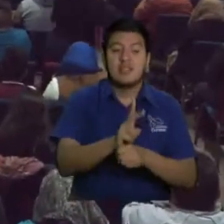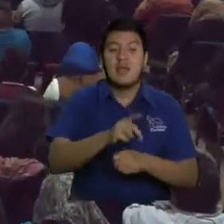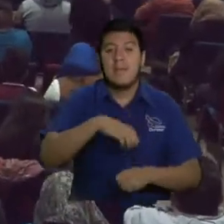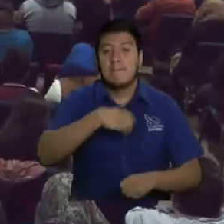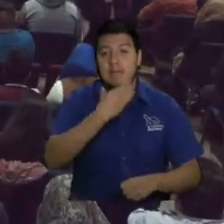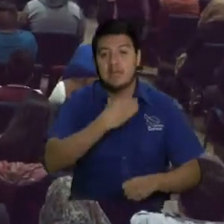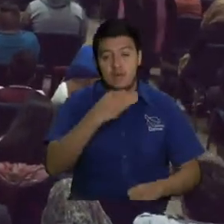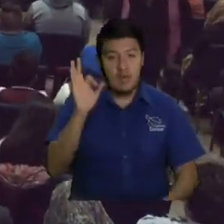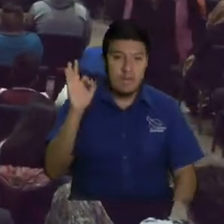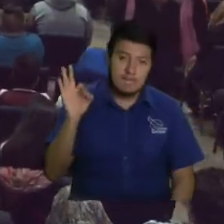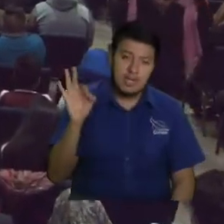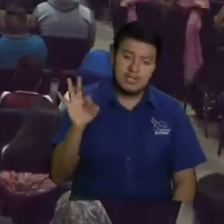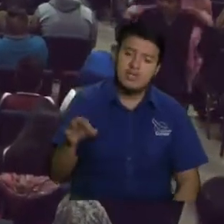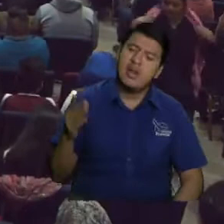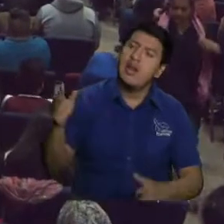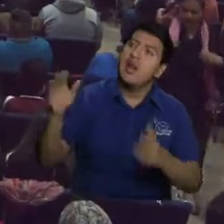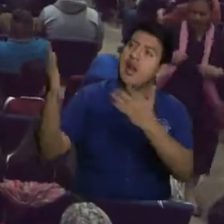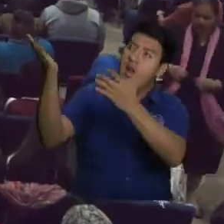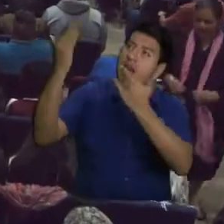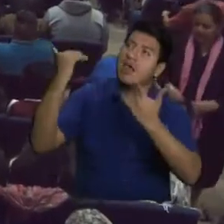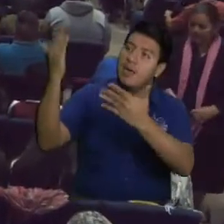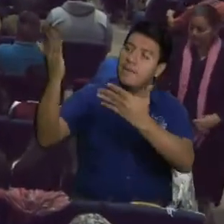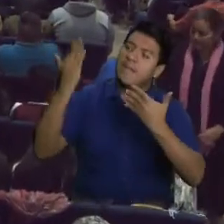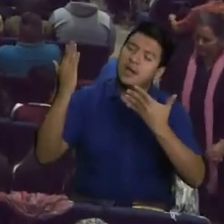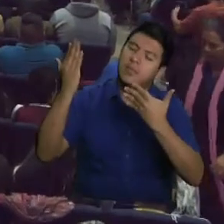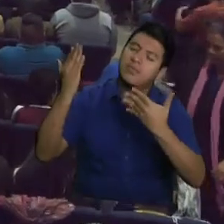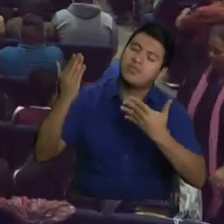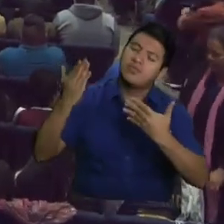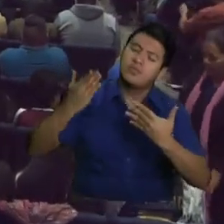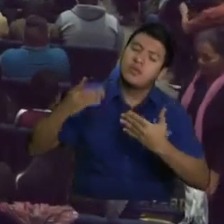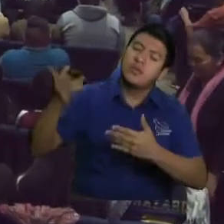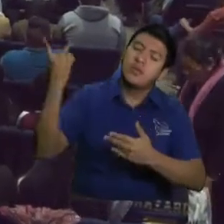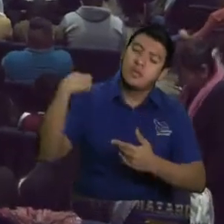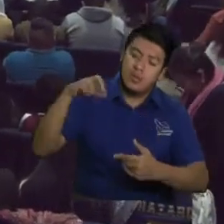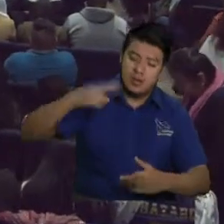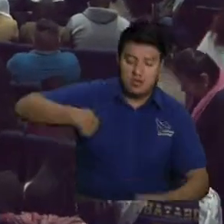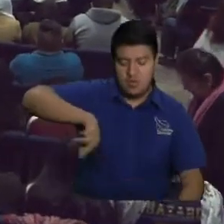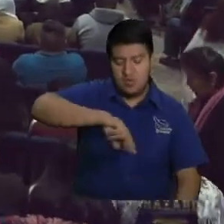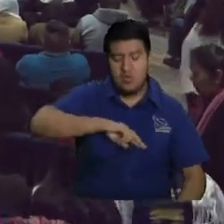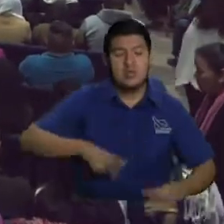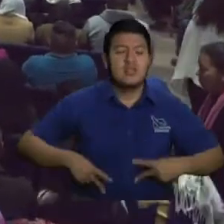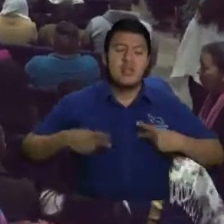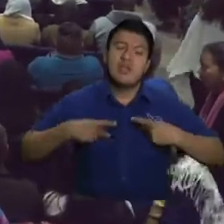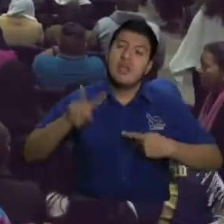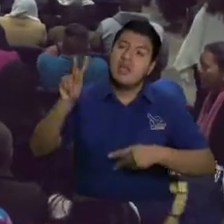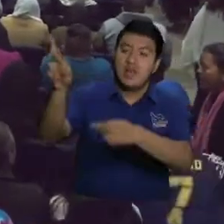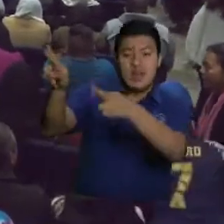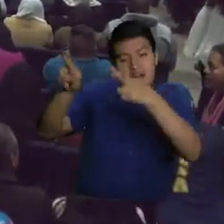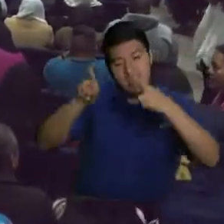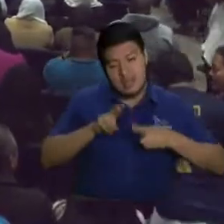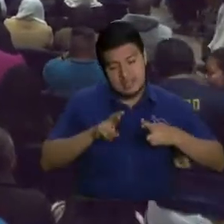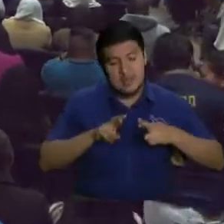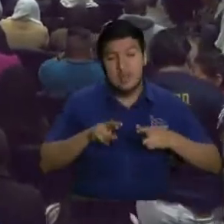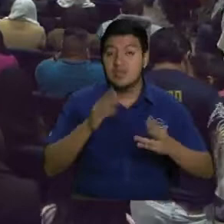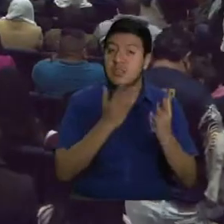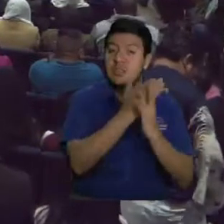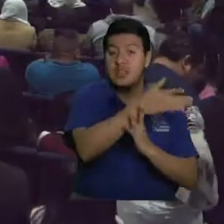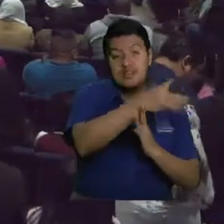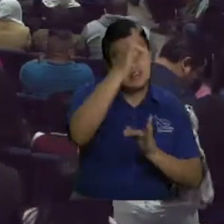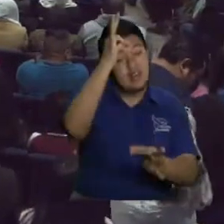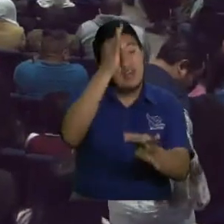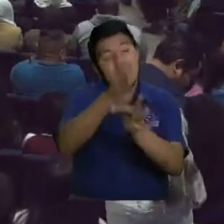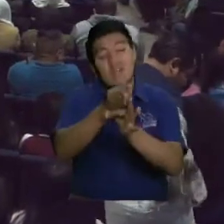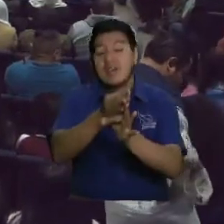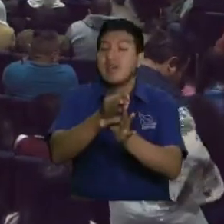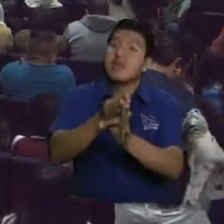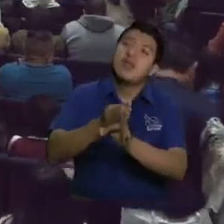y magistral, la invocamos sobre nuestra vida, Señor, y desde ya la recibimos por la fe. De tal manera que